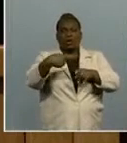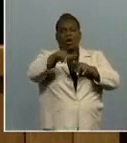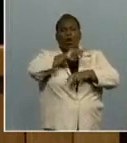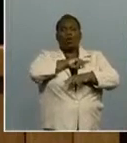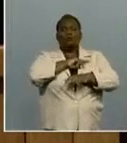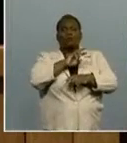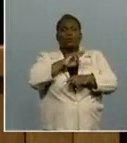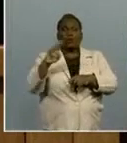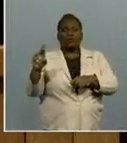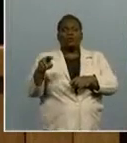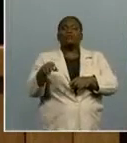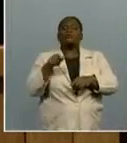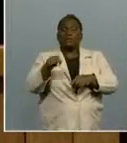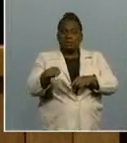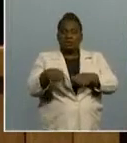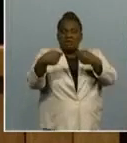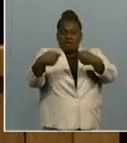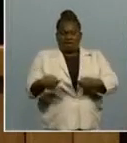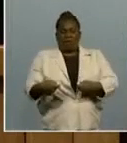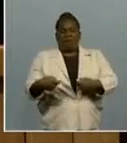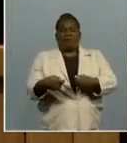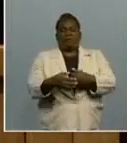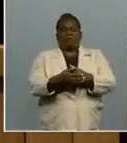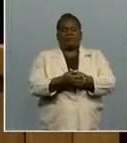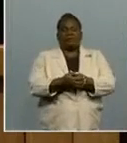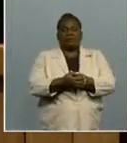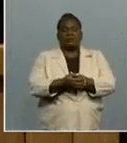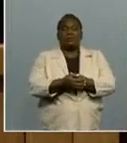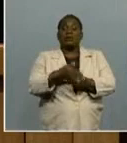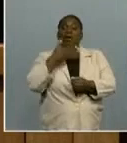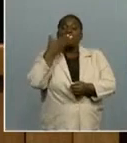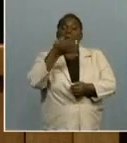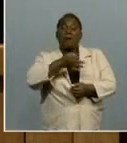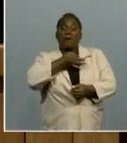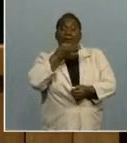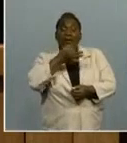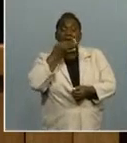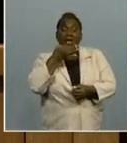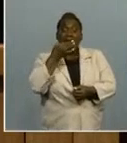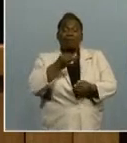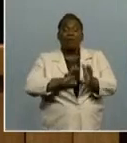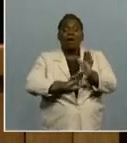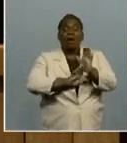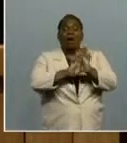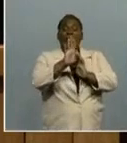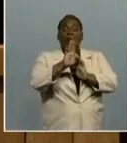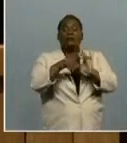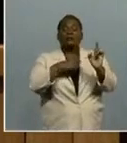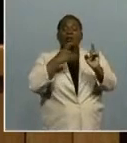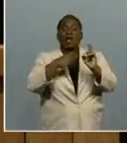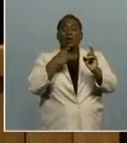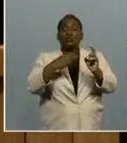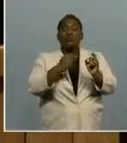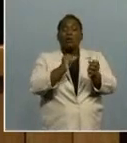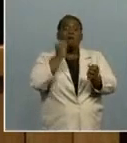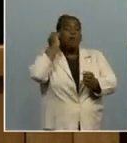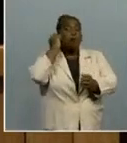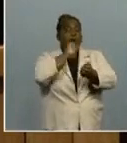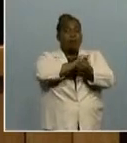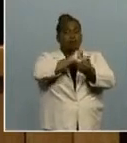seguridad y firmeza abordemos con objetividad los avances en la lucha por la emancipación de la mujer